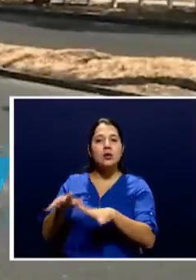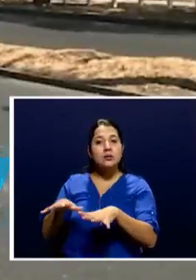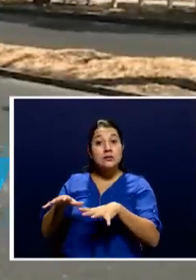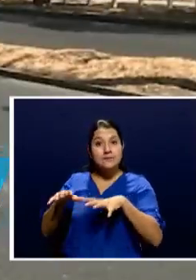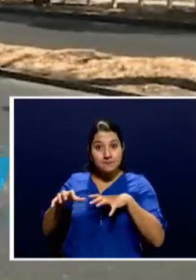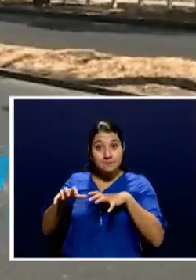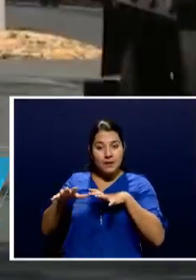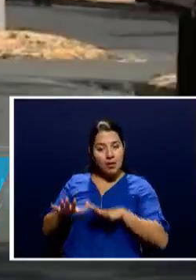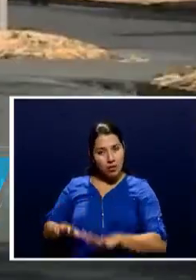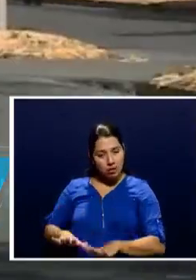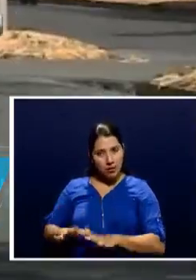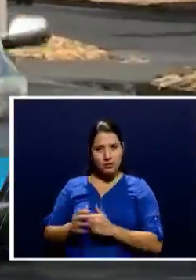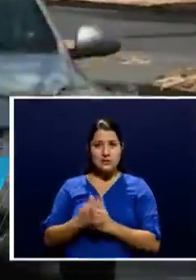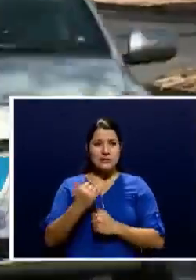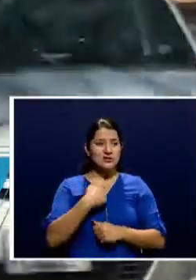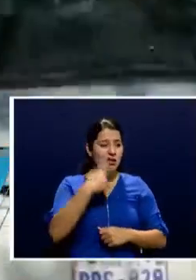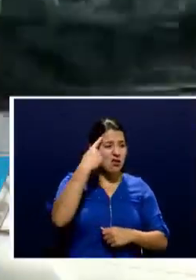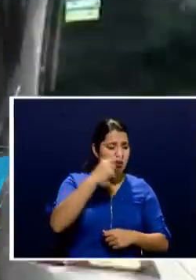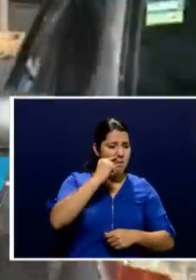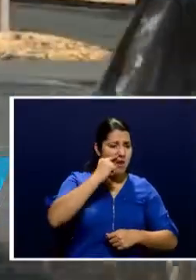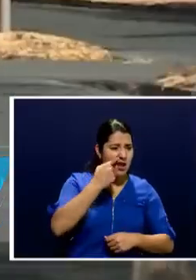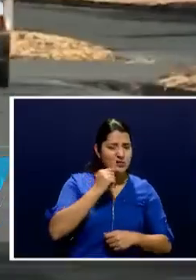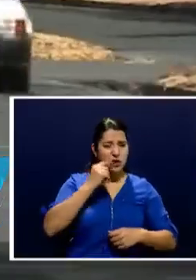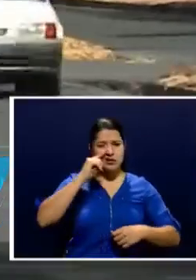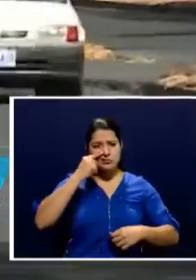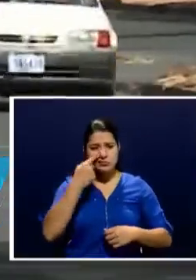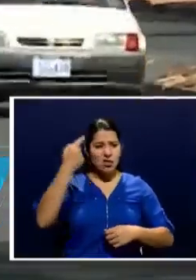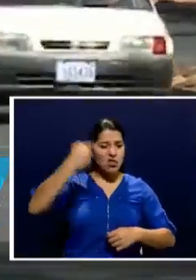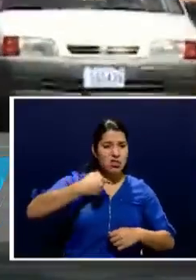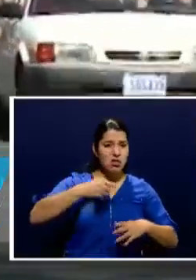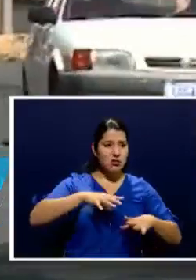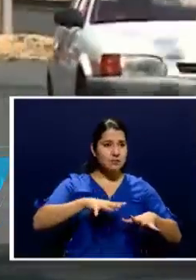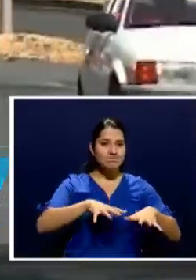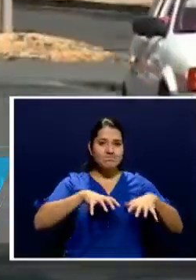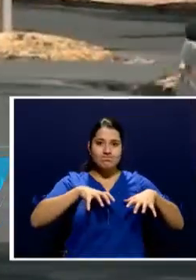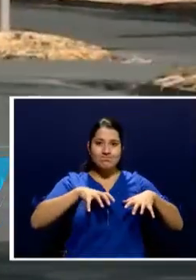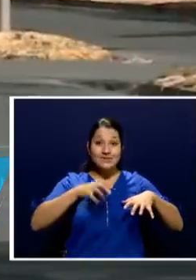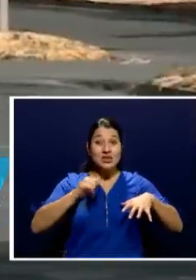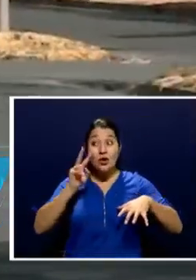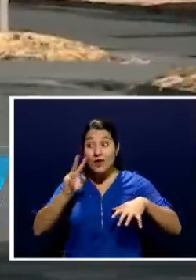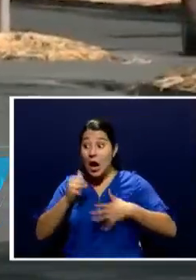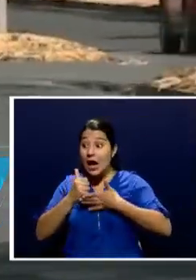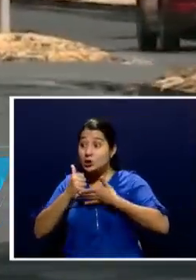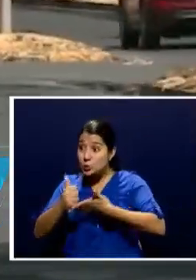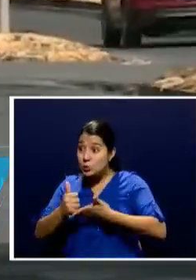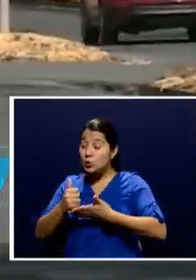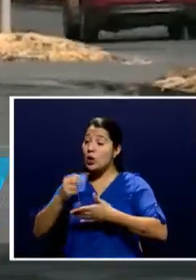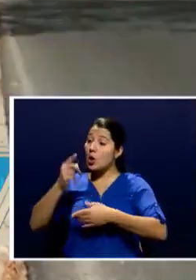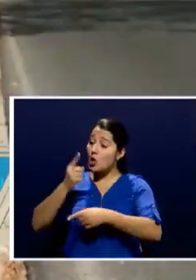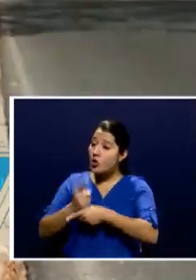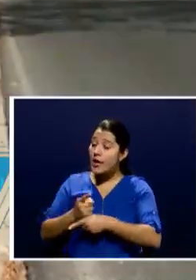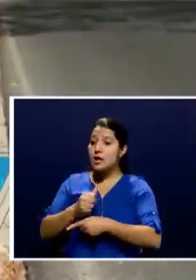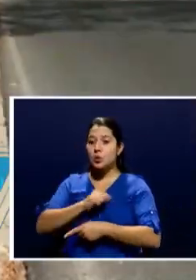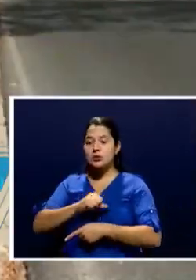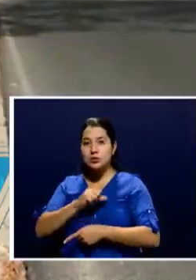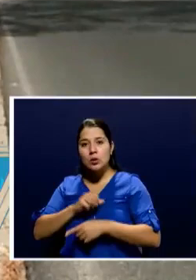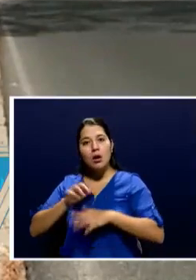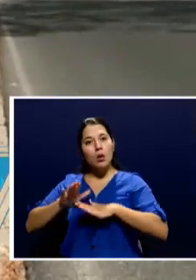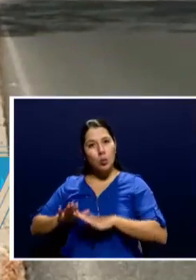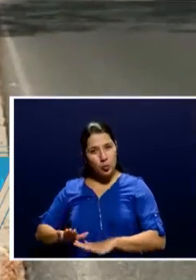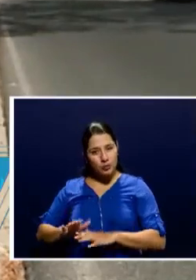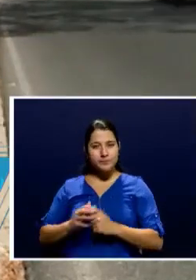Doctora, ¿cómo manejar el estrés? Porque, a ver, se percibe en la gente, los que andamos trabajando, los que se quedan en casa. Es un estrés